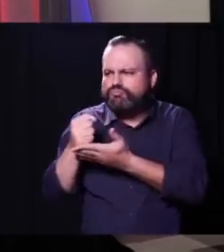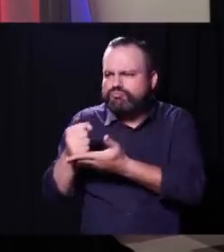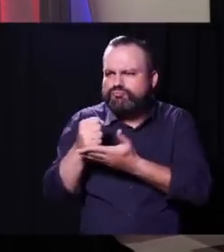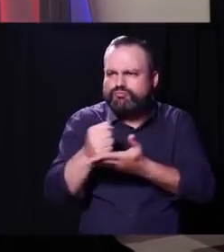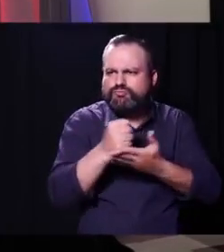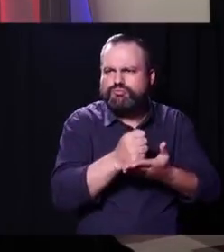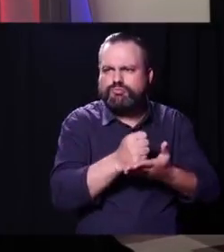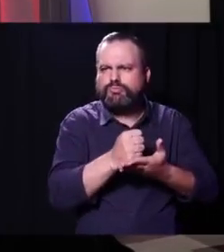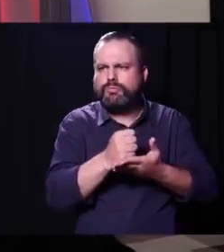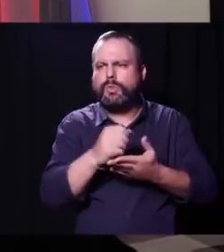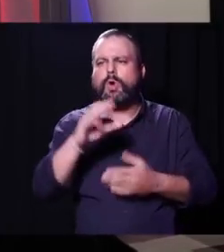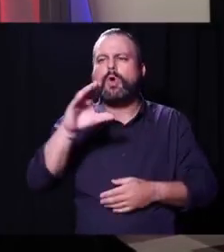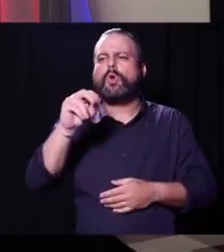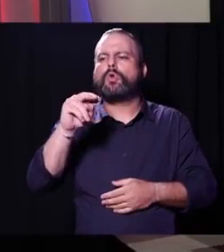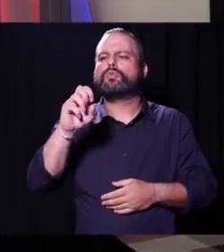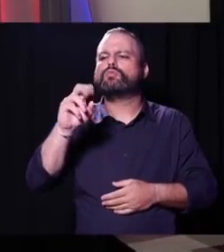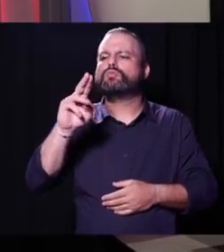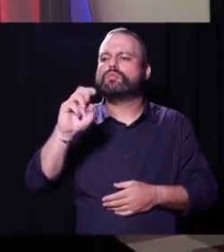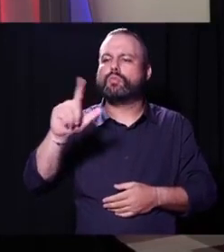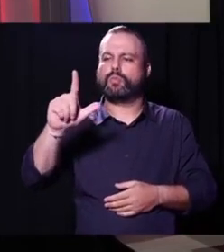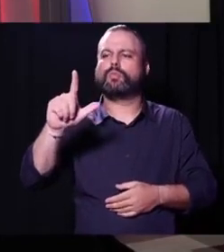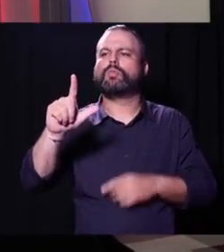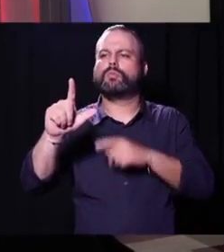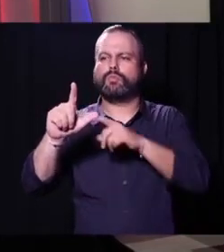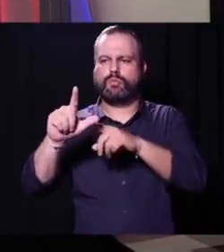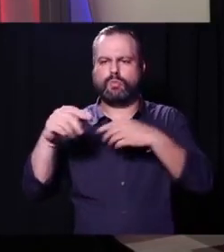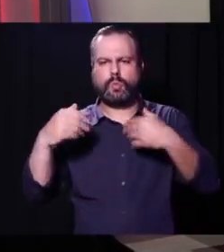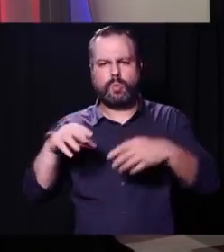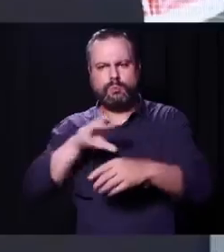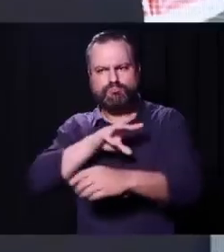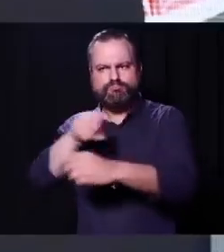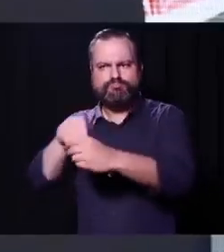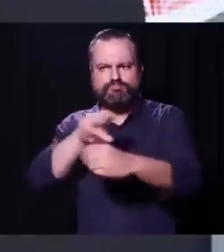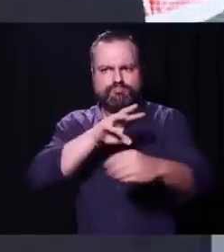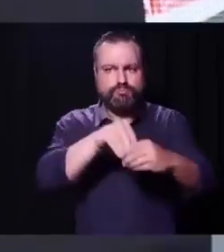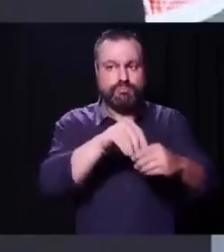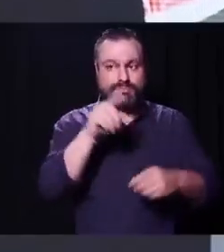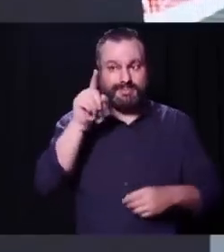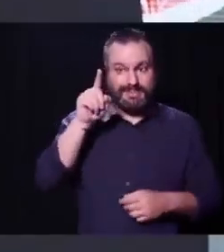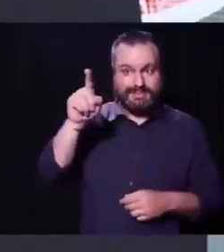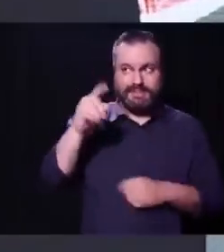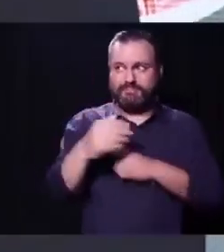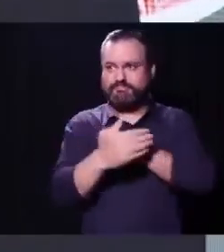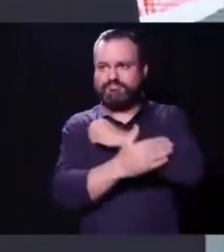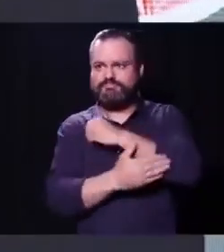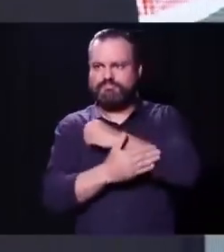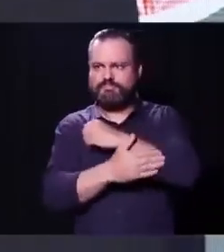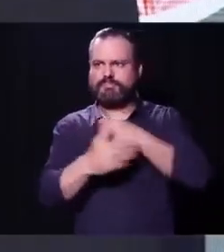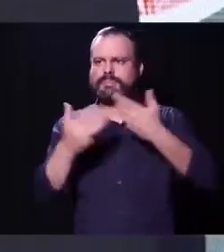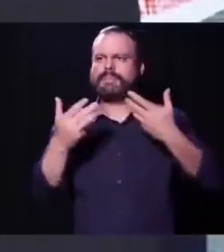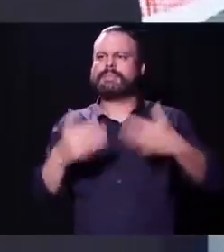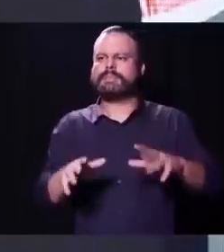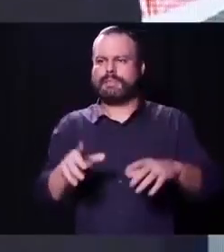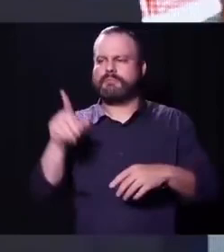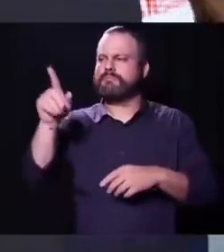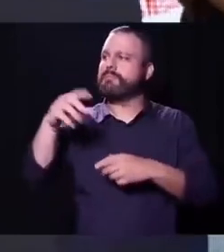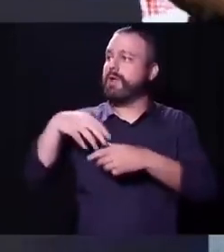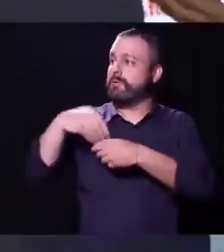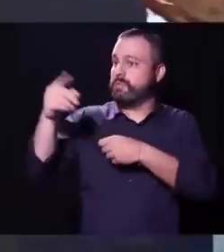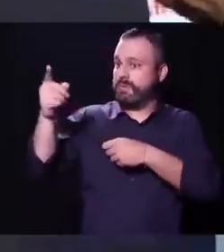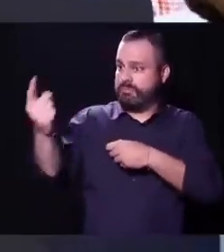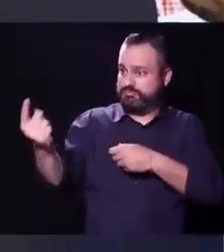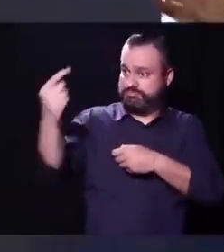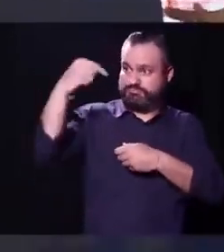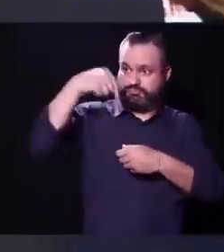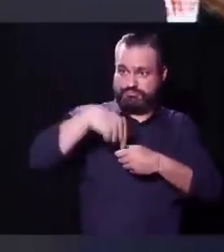no estén allá pensando en qué pueden vender de allá a acá, sino qué podemos vender de Panamá hacia los otros países. Tener